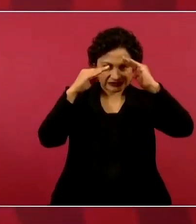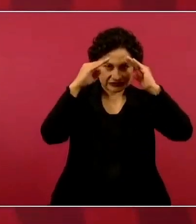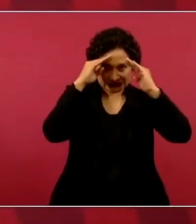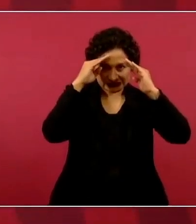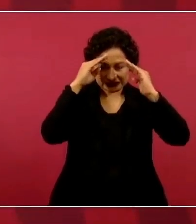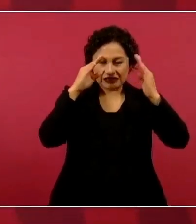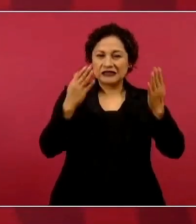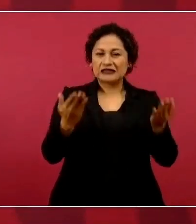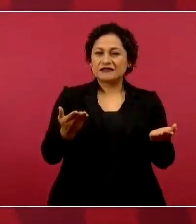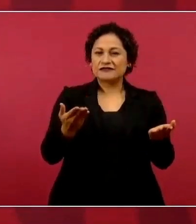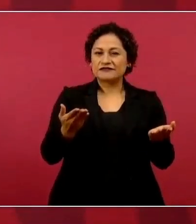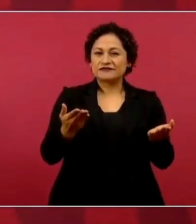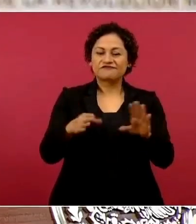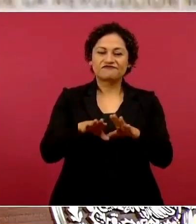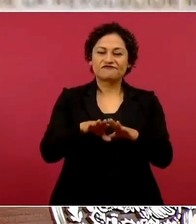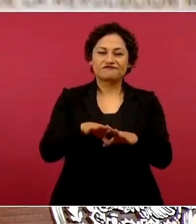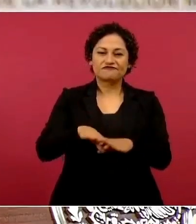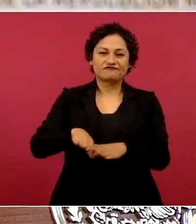por